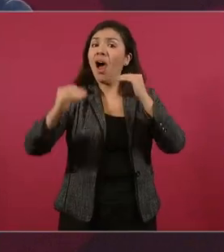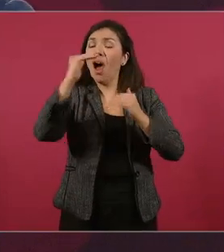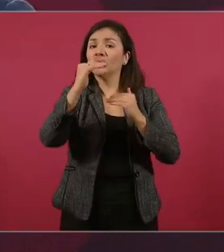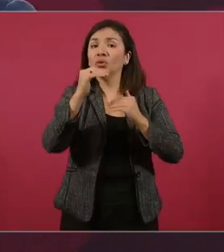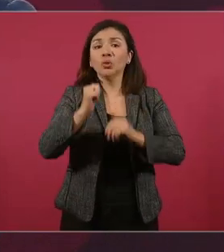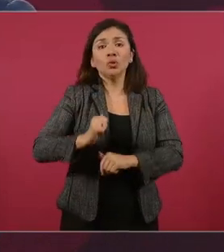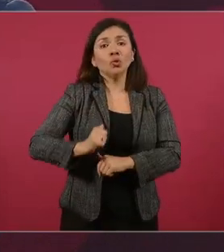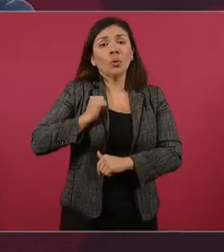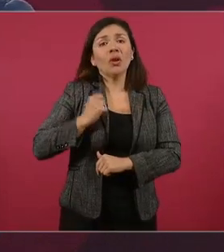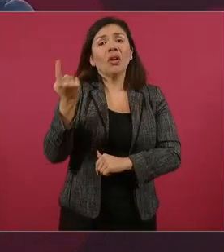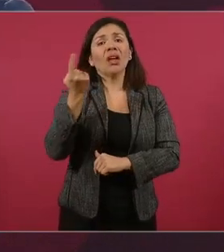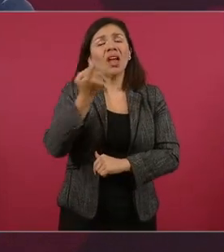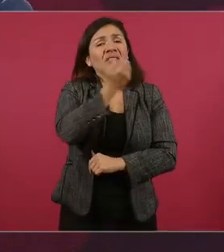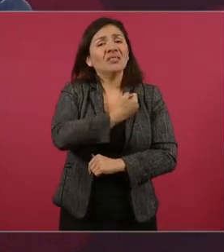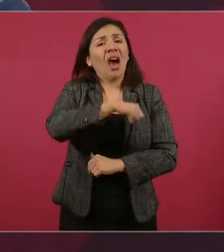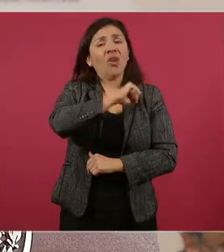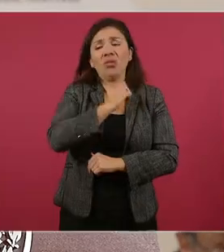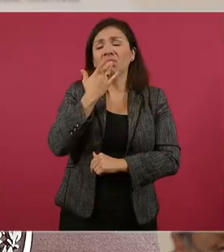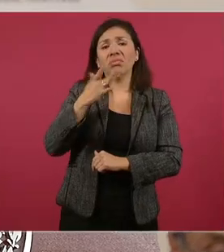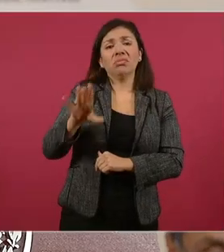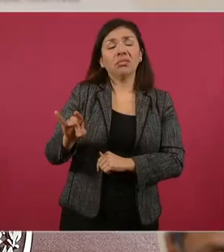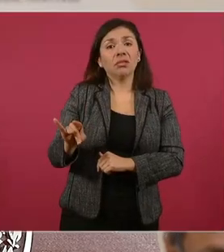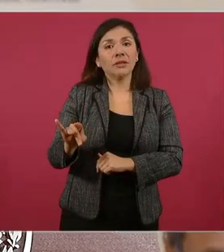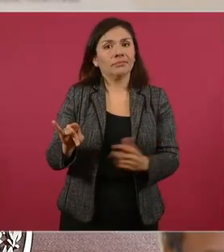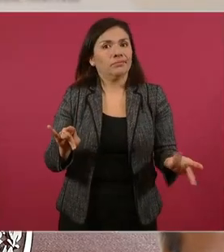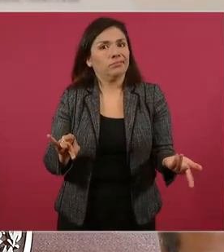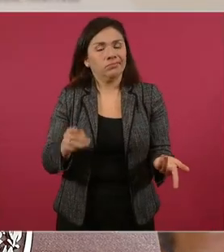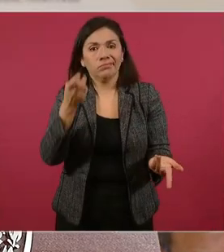salud de la gente.